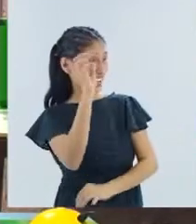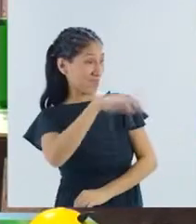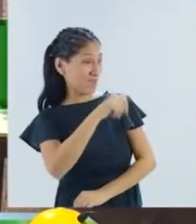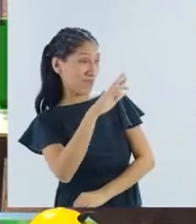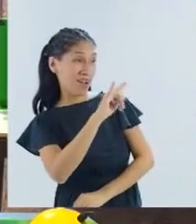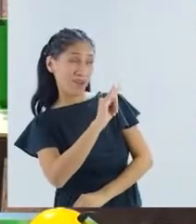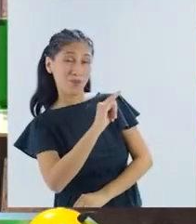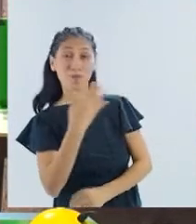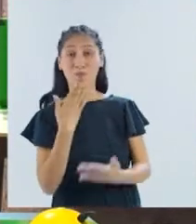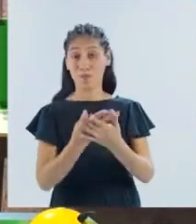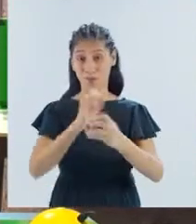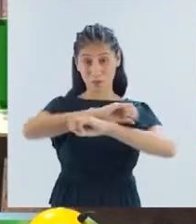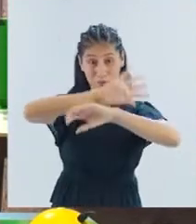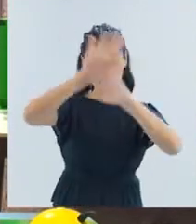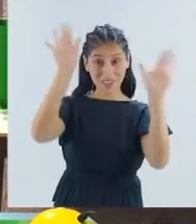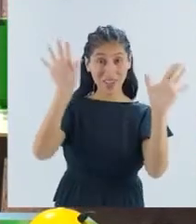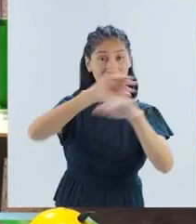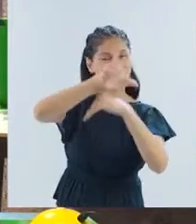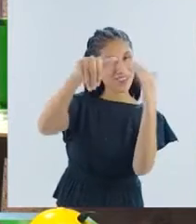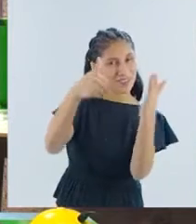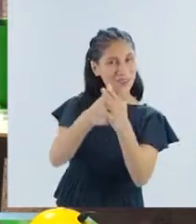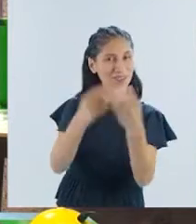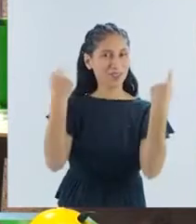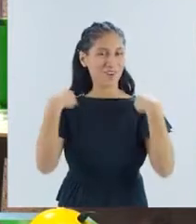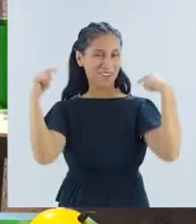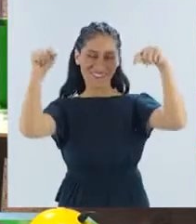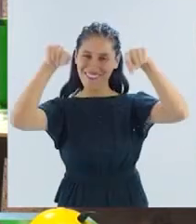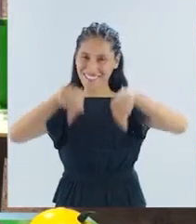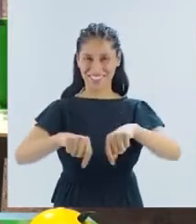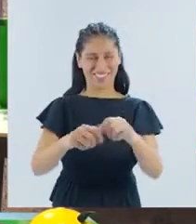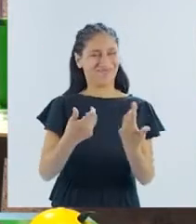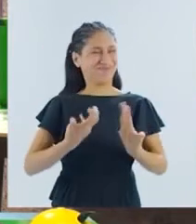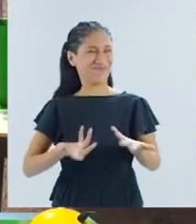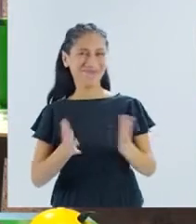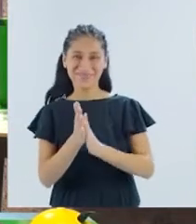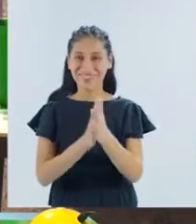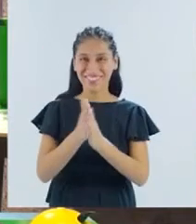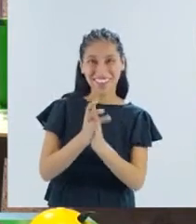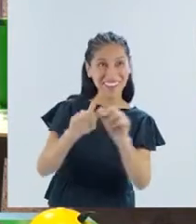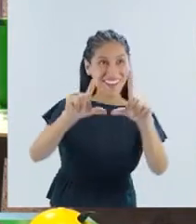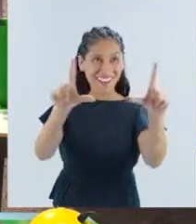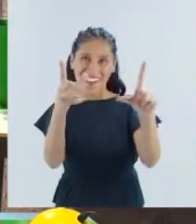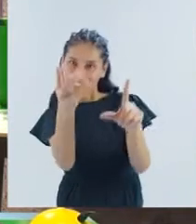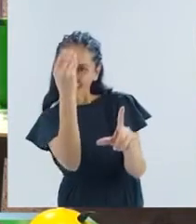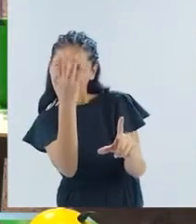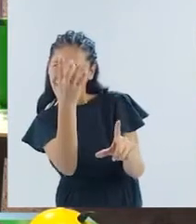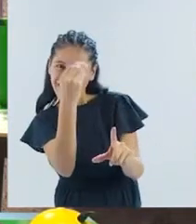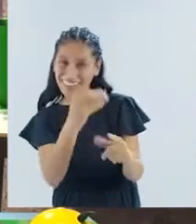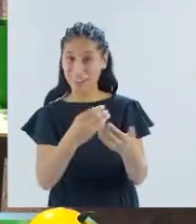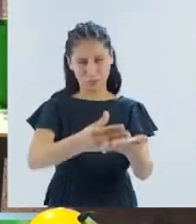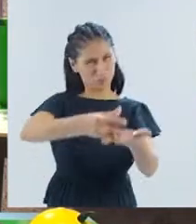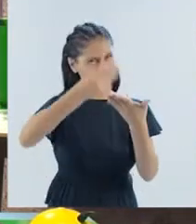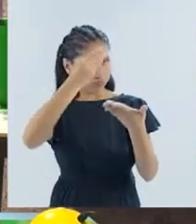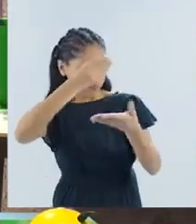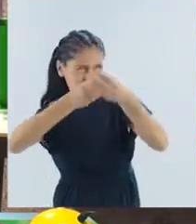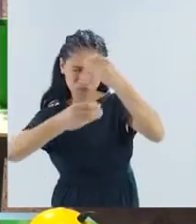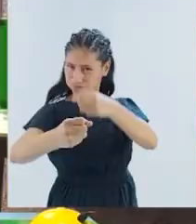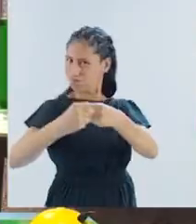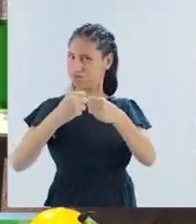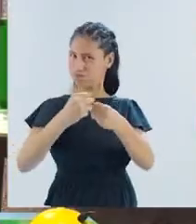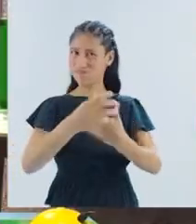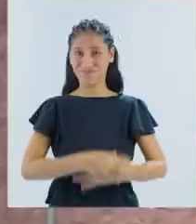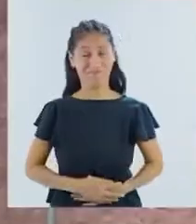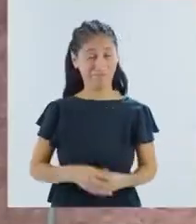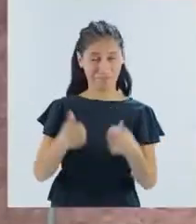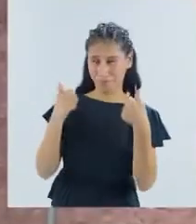Amaru. Buenos días a todas y todos. Hoy vine totalmente recargada, con todas las pilas para seguir fortaleciendo